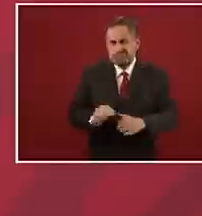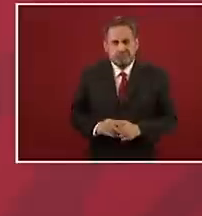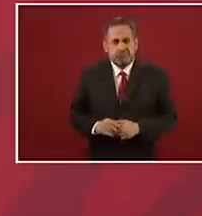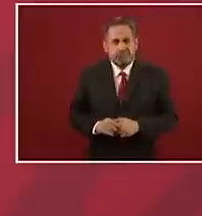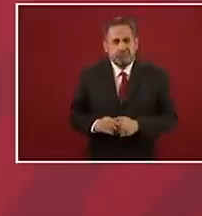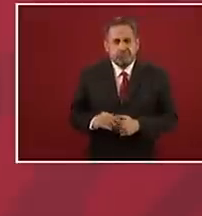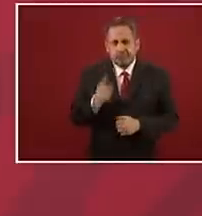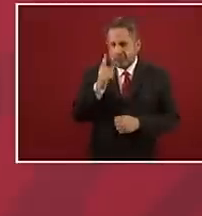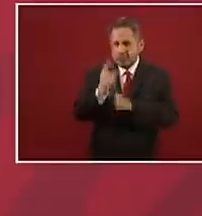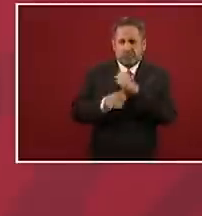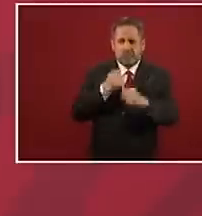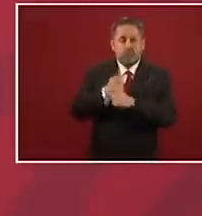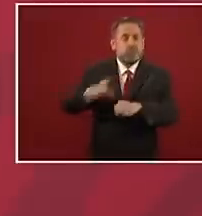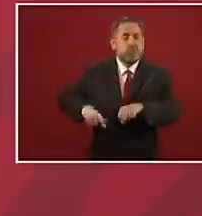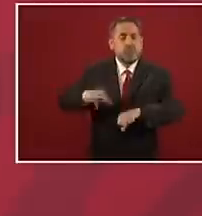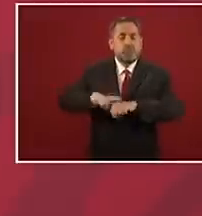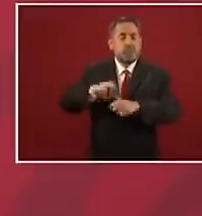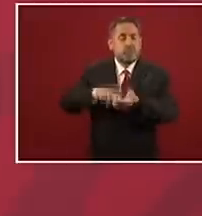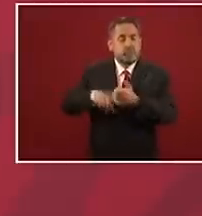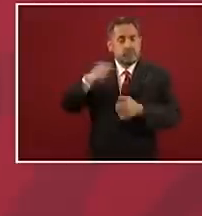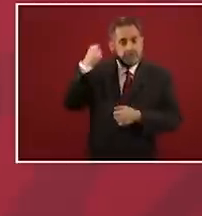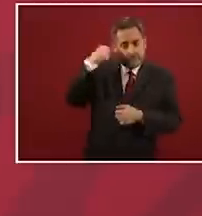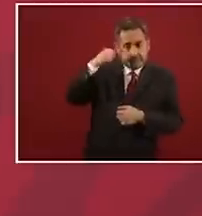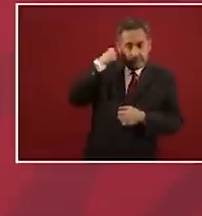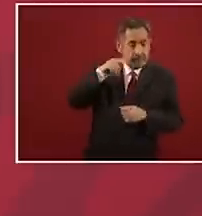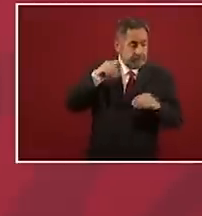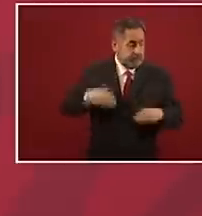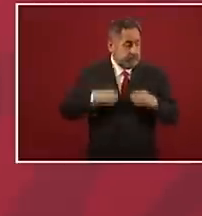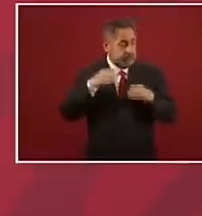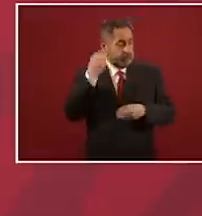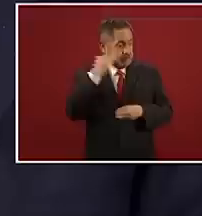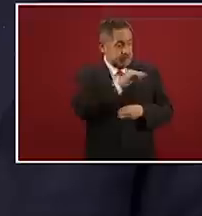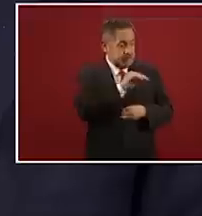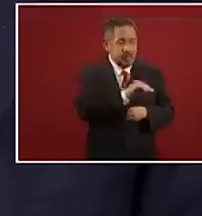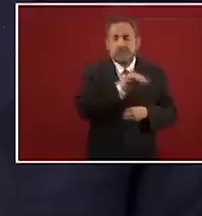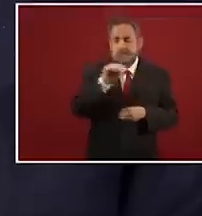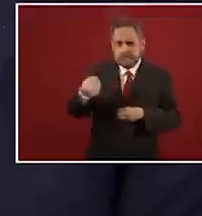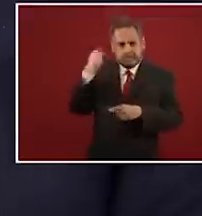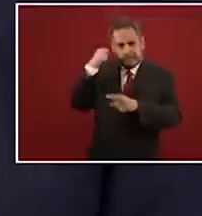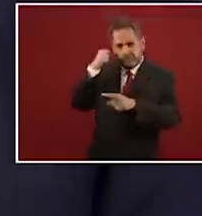un año gobernador de Tabasco, siendo michoacano,